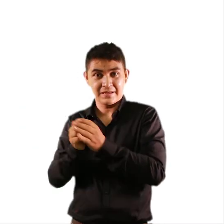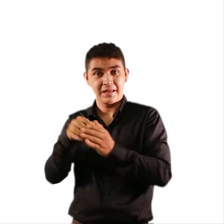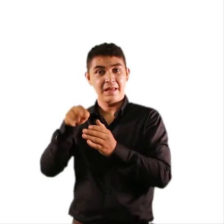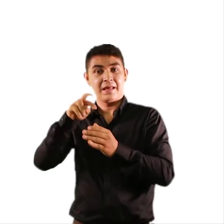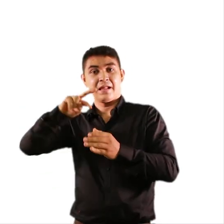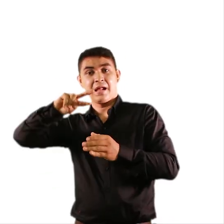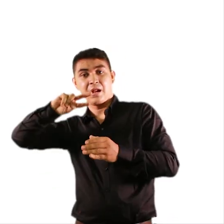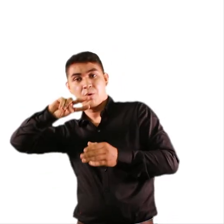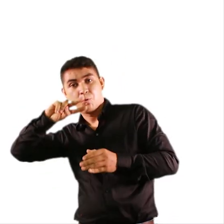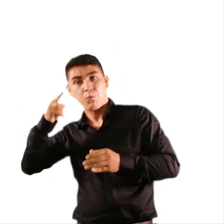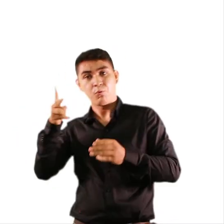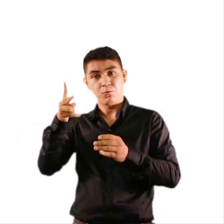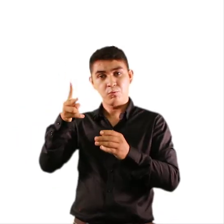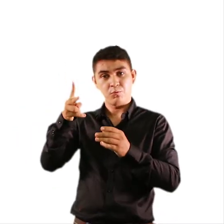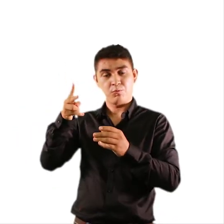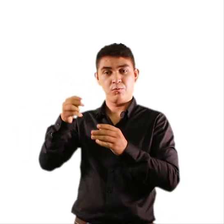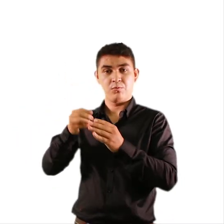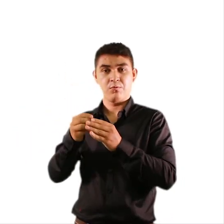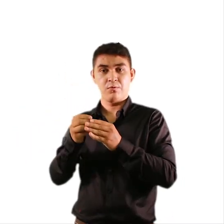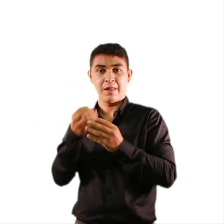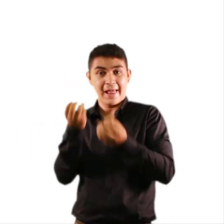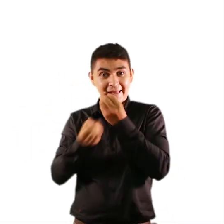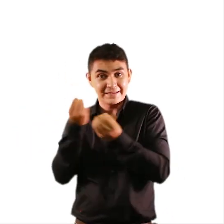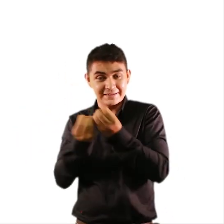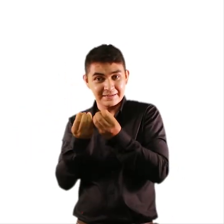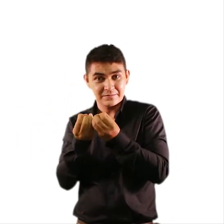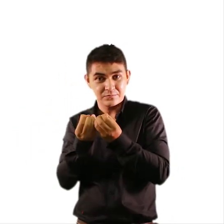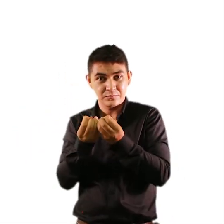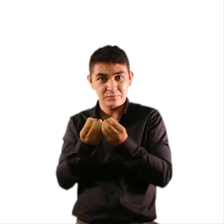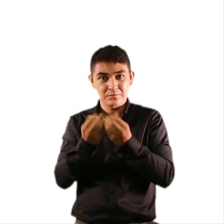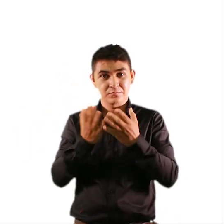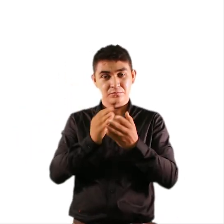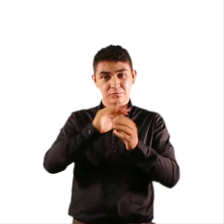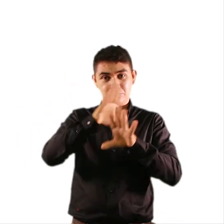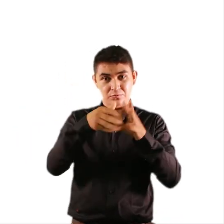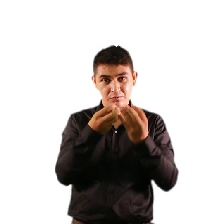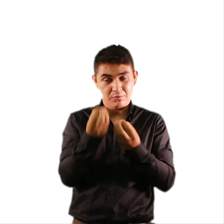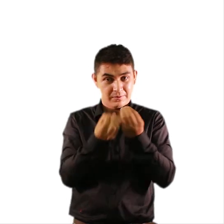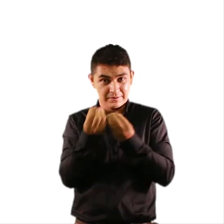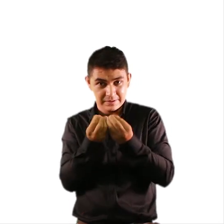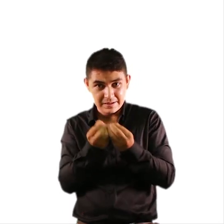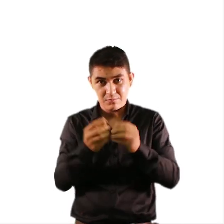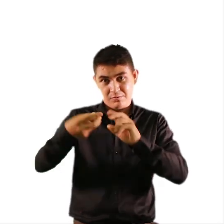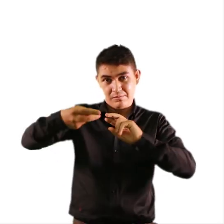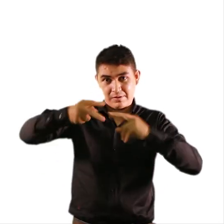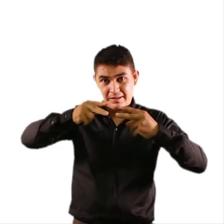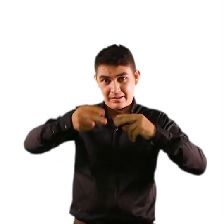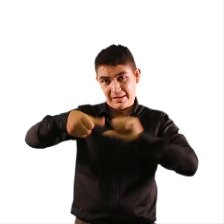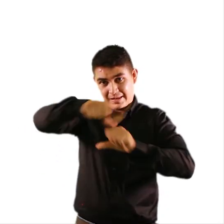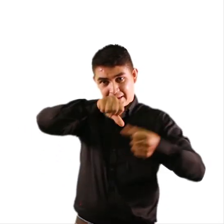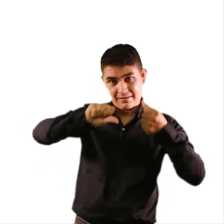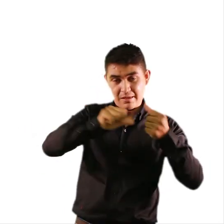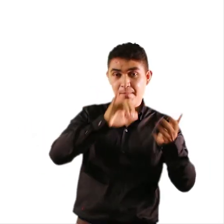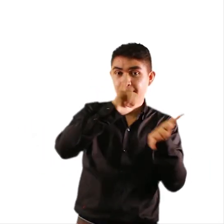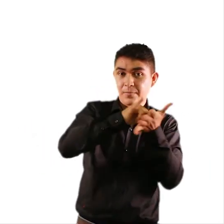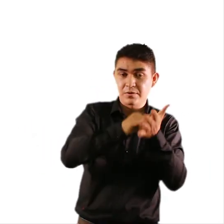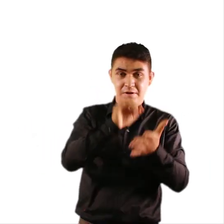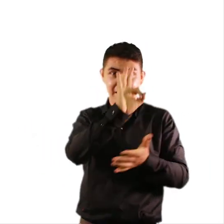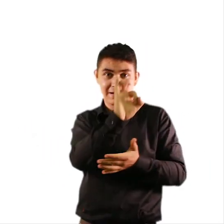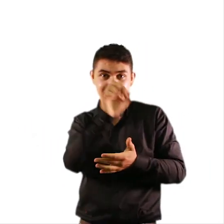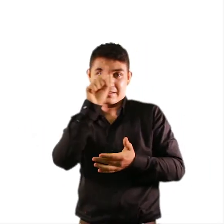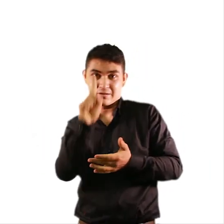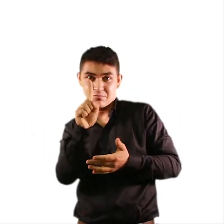al otro lado, hacemos operación contraria. Por eso, el 81 que